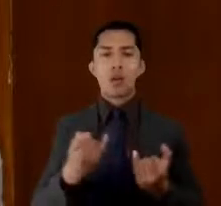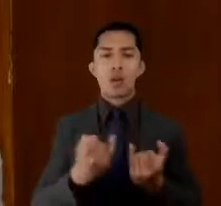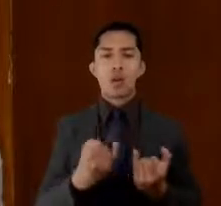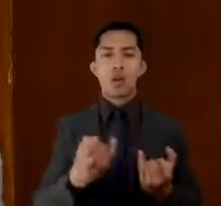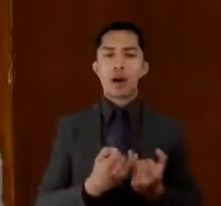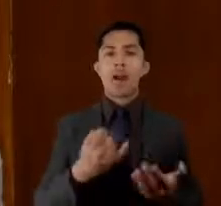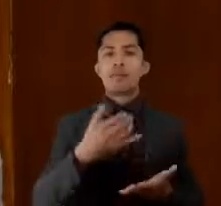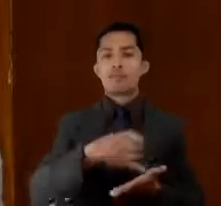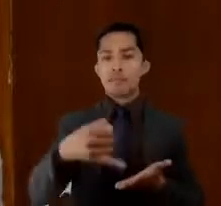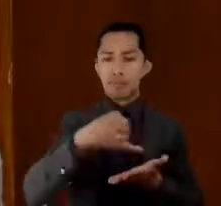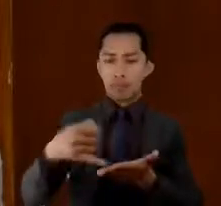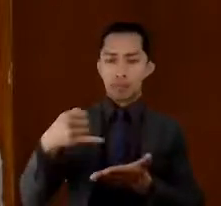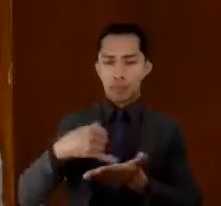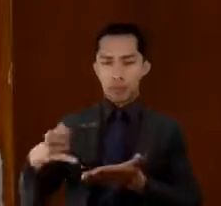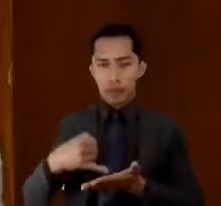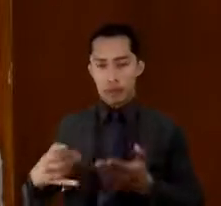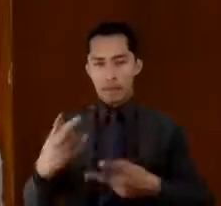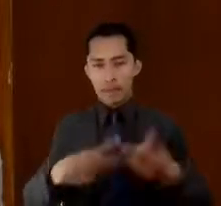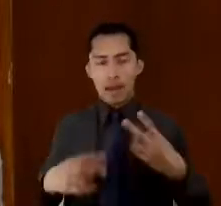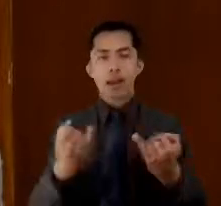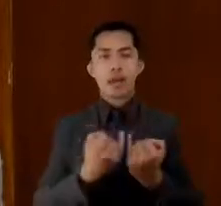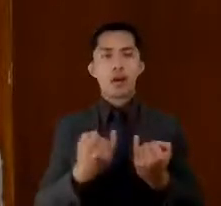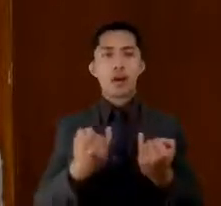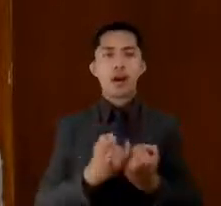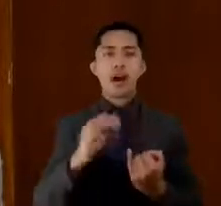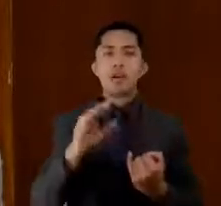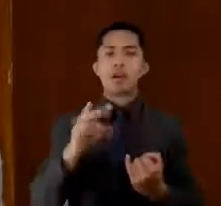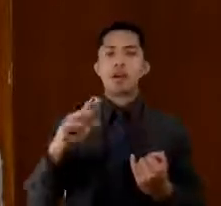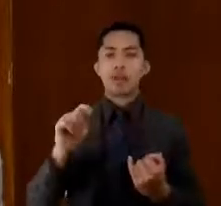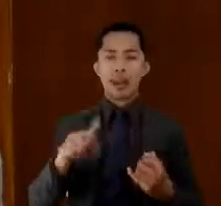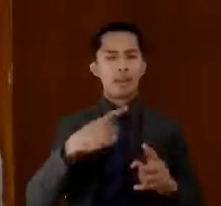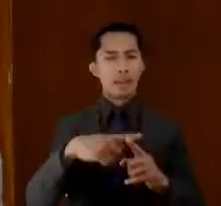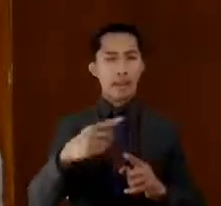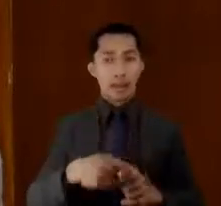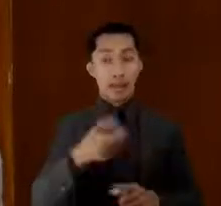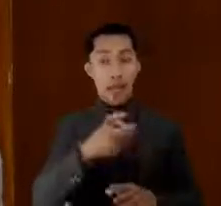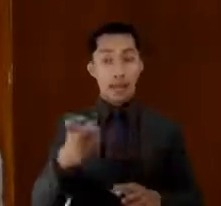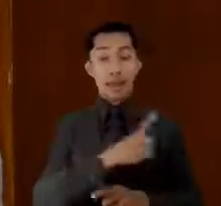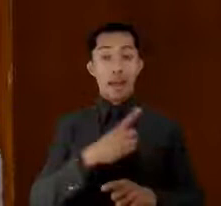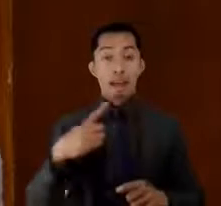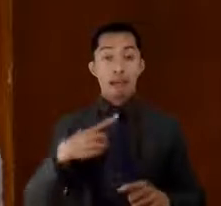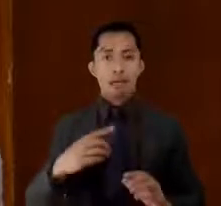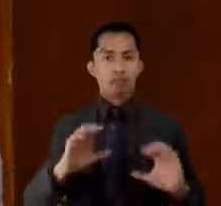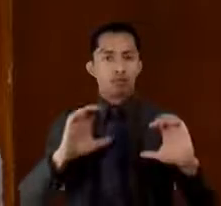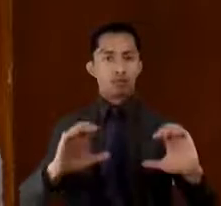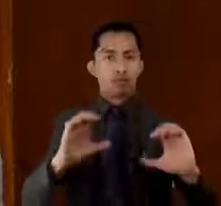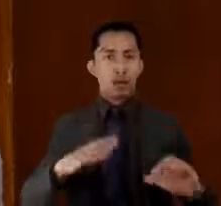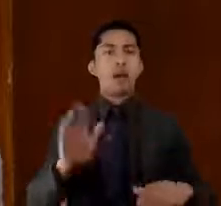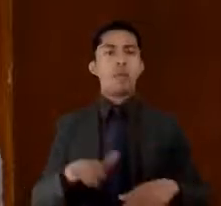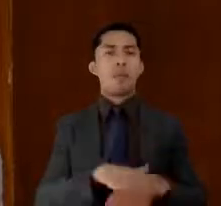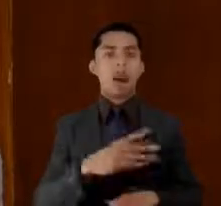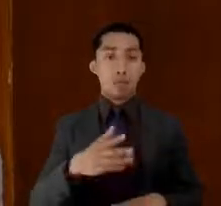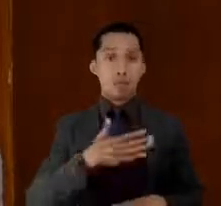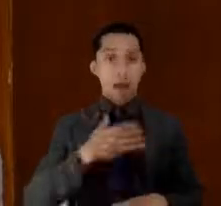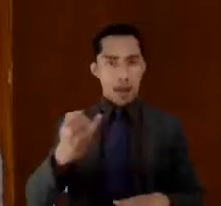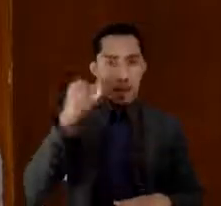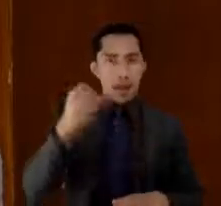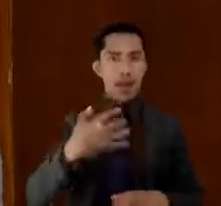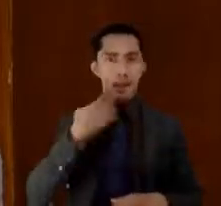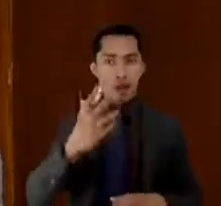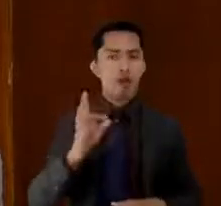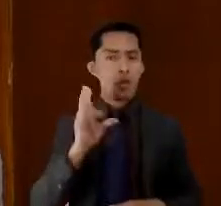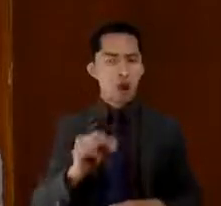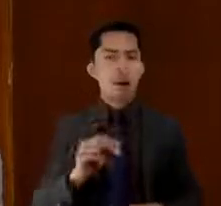agroecológica y la defensa de la biota son causas que debemos enarbolar, no solo por convicción ideológica, sino porque